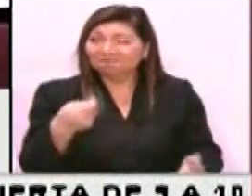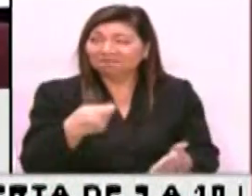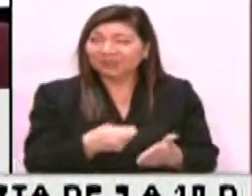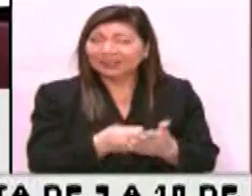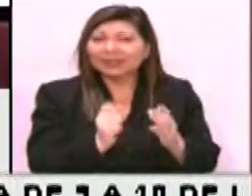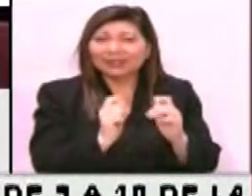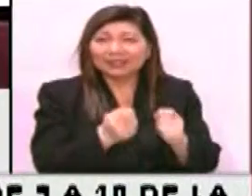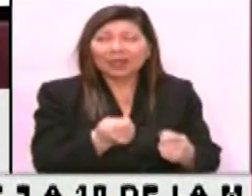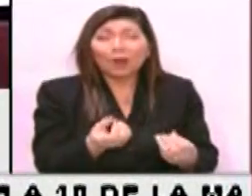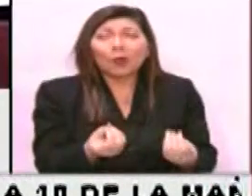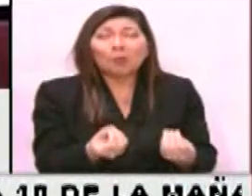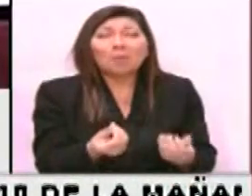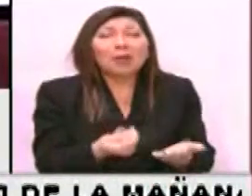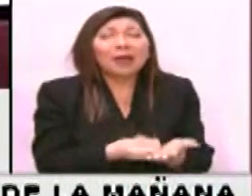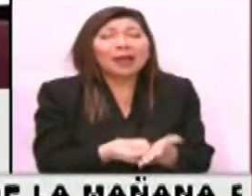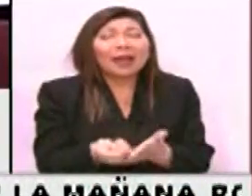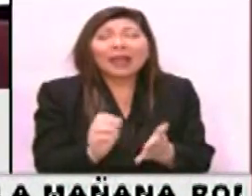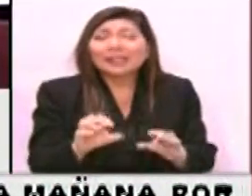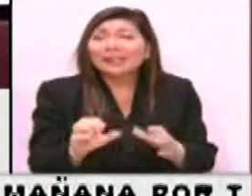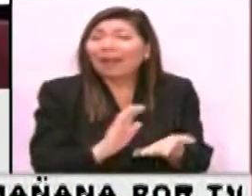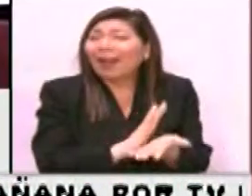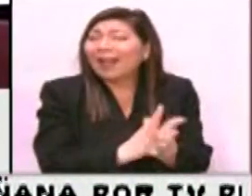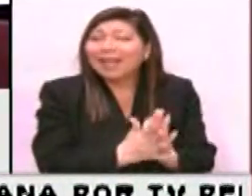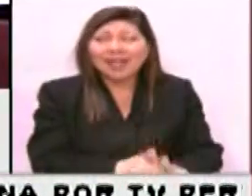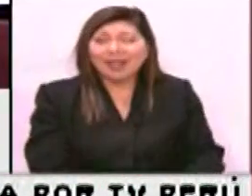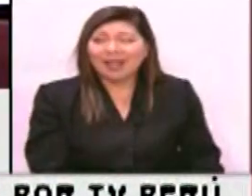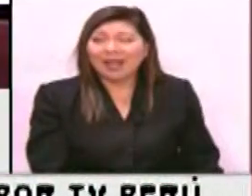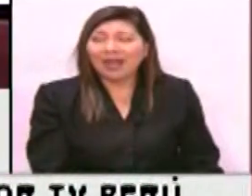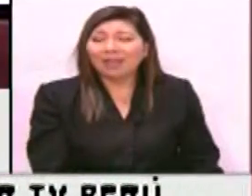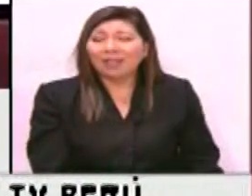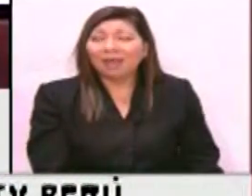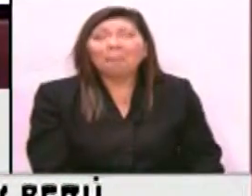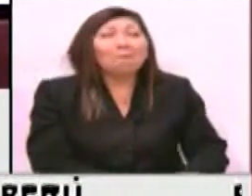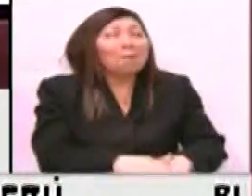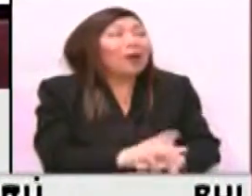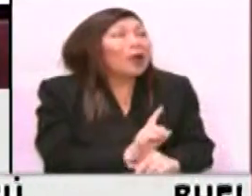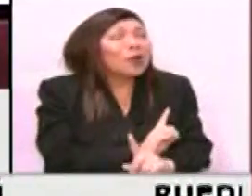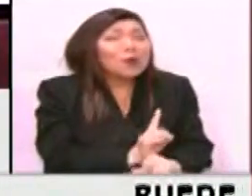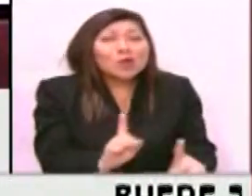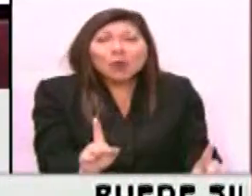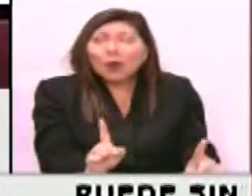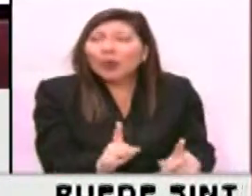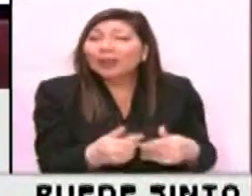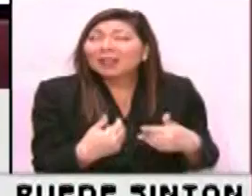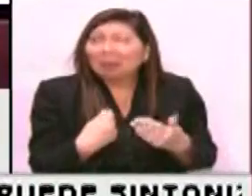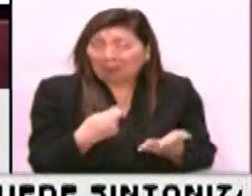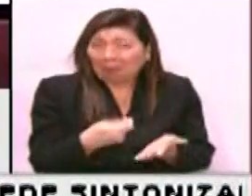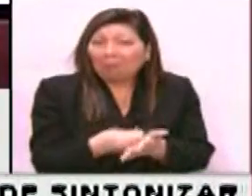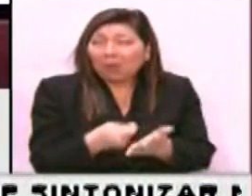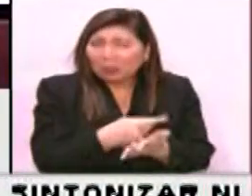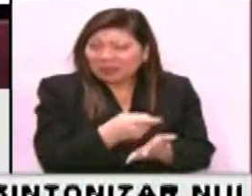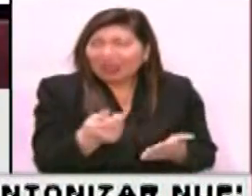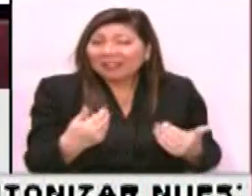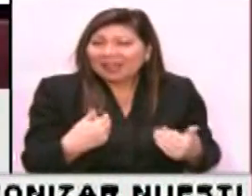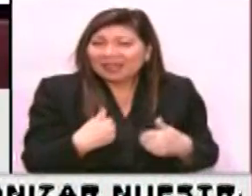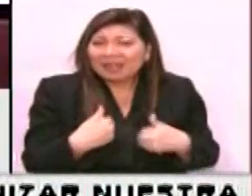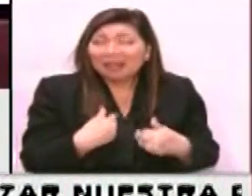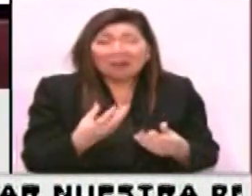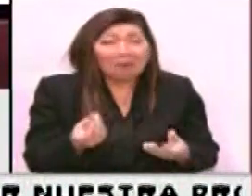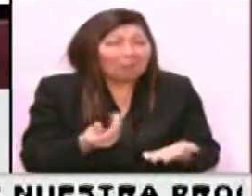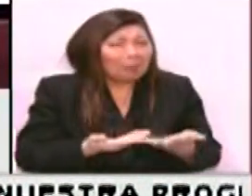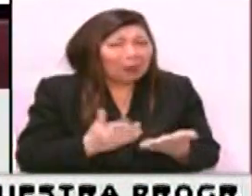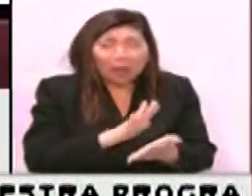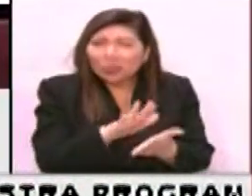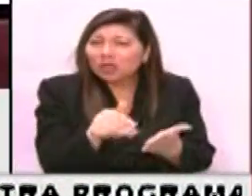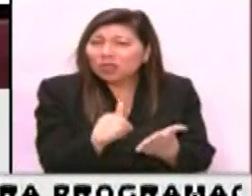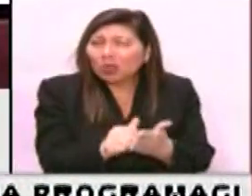que le han entrado como dividendos sin hacer nada, porque él no ha gestado. El que tiene dividendos, ustedes deben de tener acciones